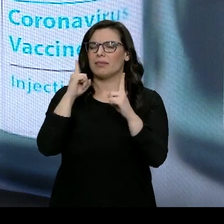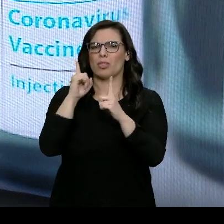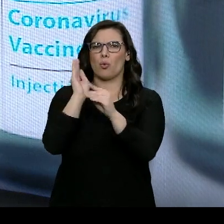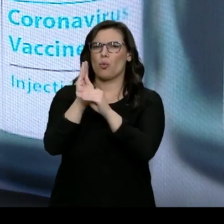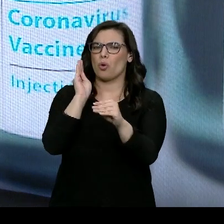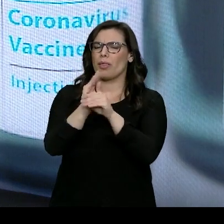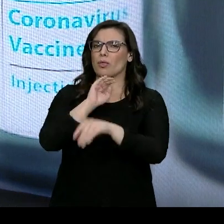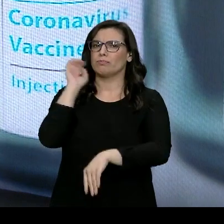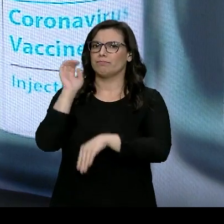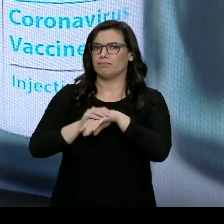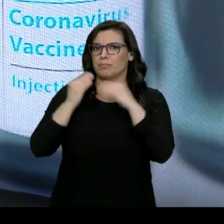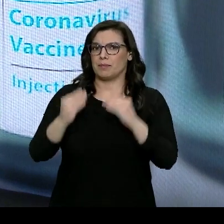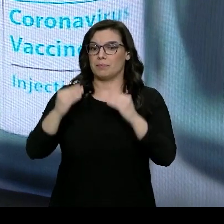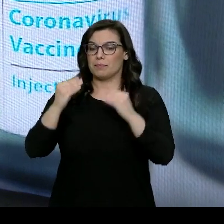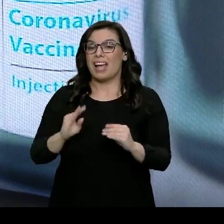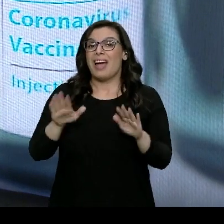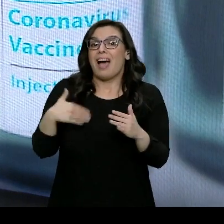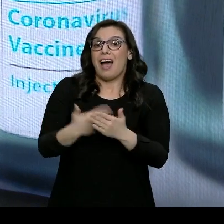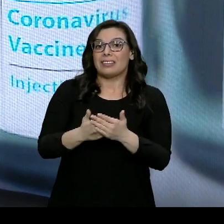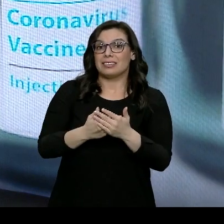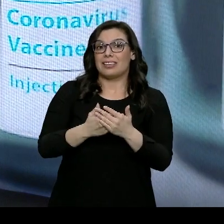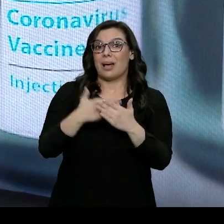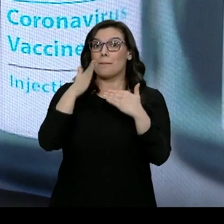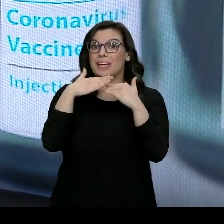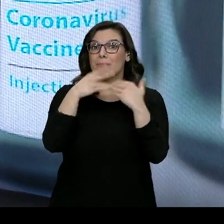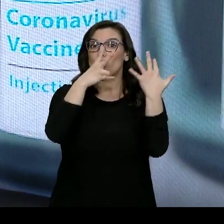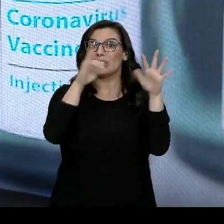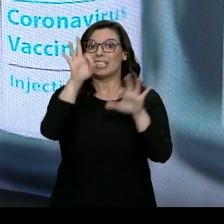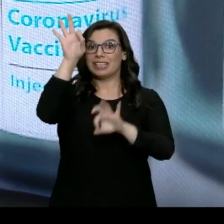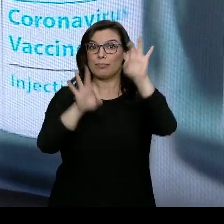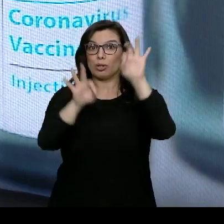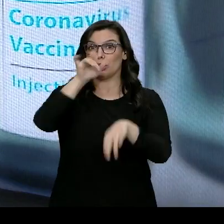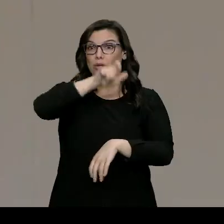que al menos el 70% de la población española esté inmunizada.